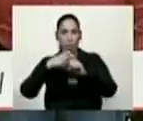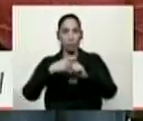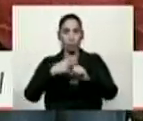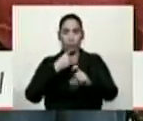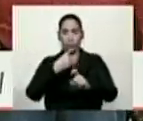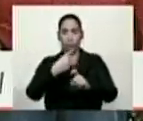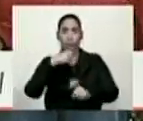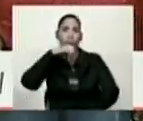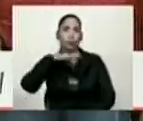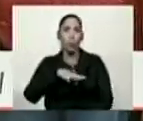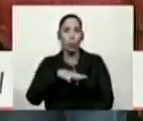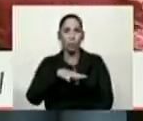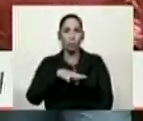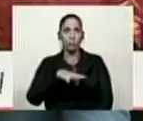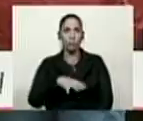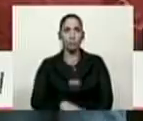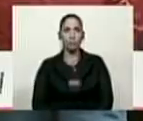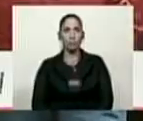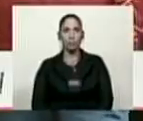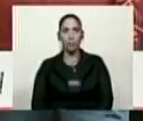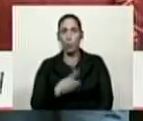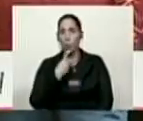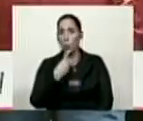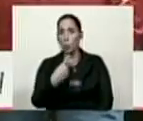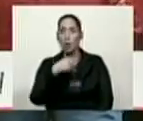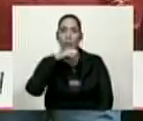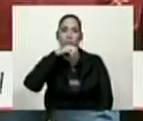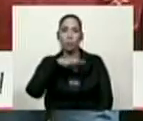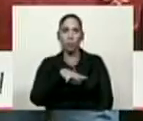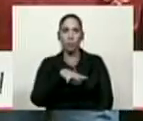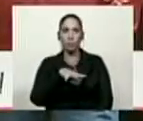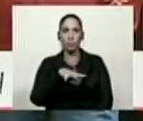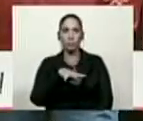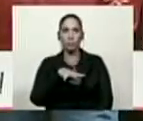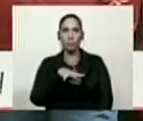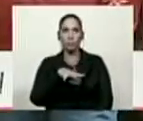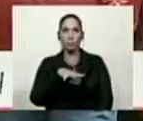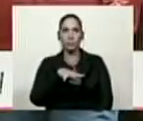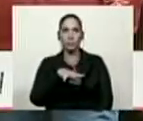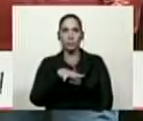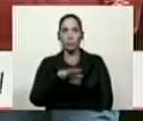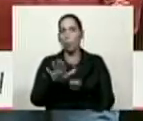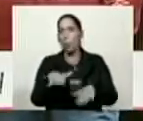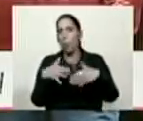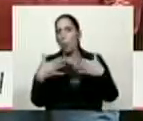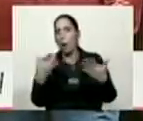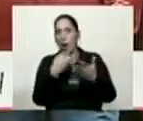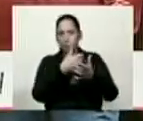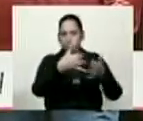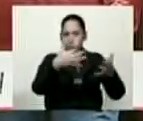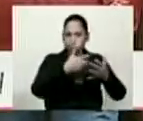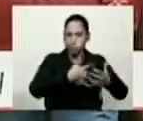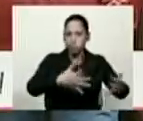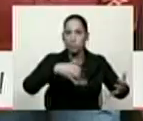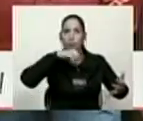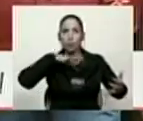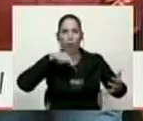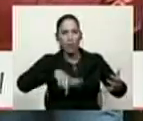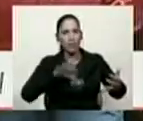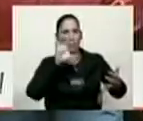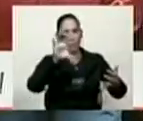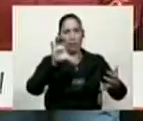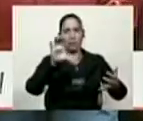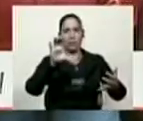historia, lo va a decir la historia cuando se escriba la historia de esta patria. Se